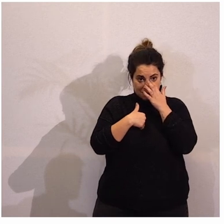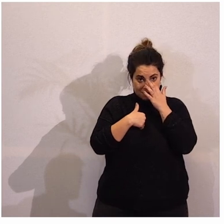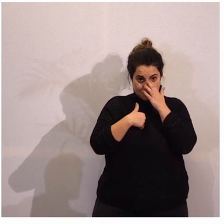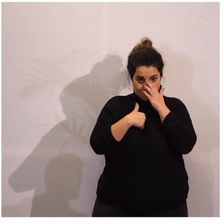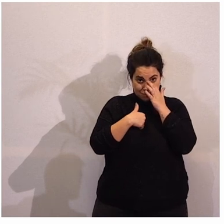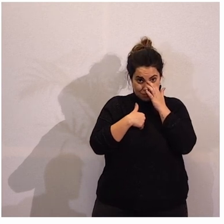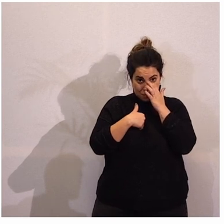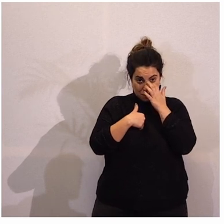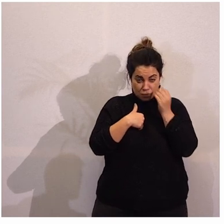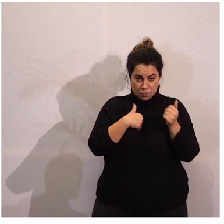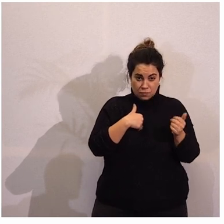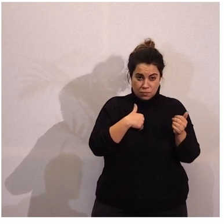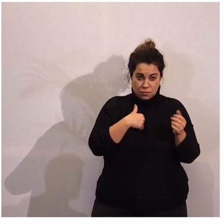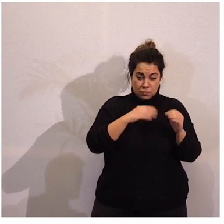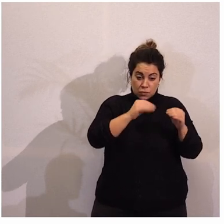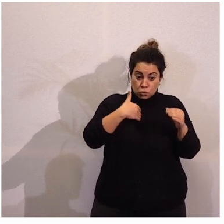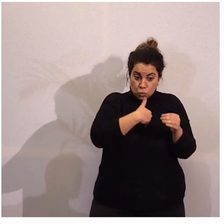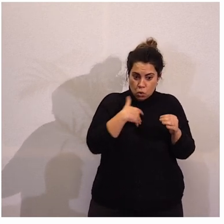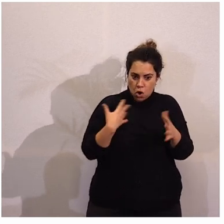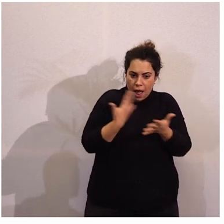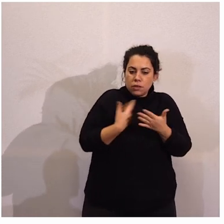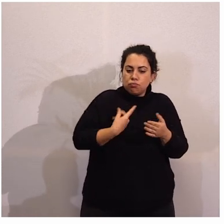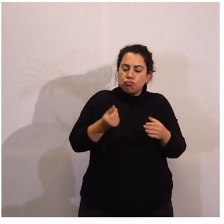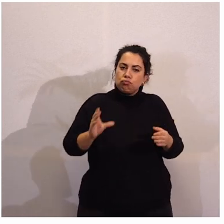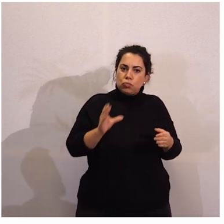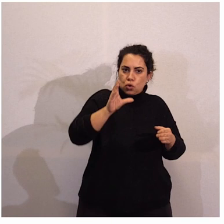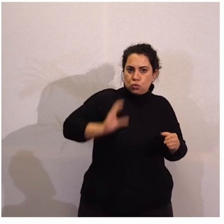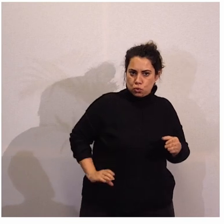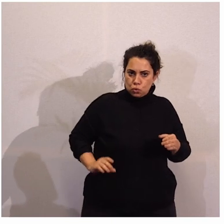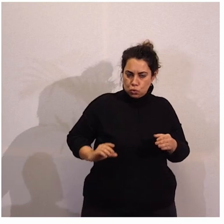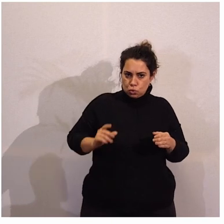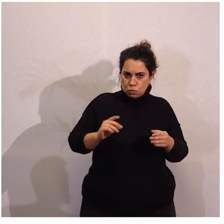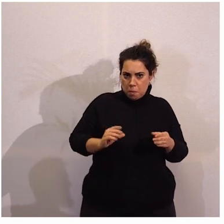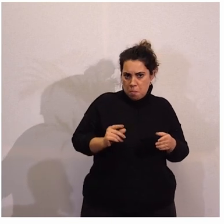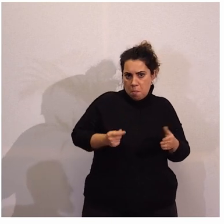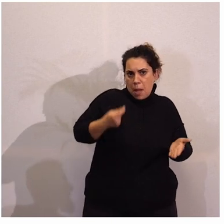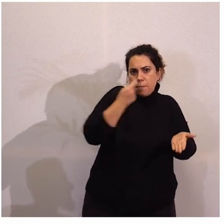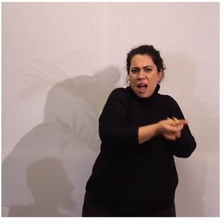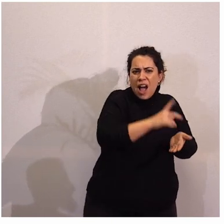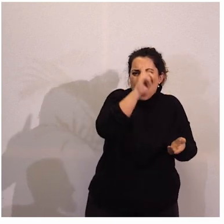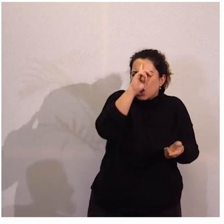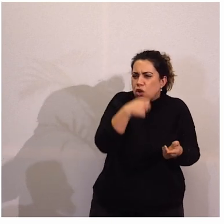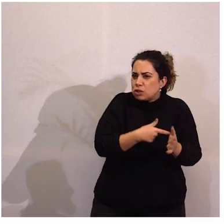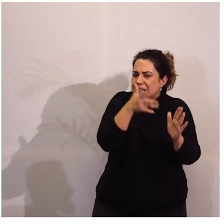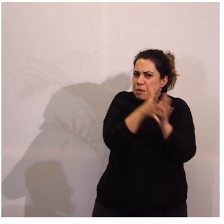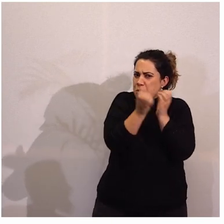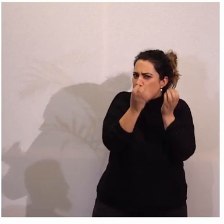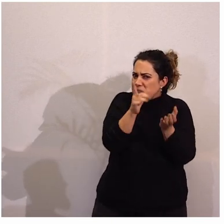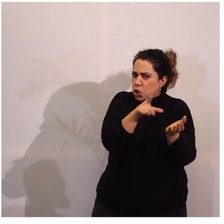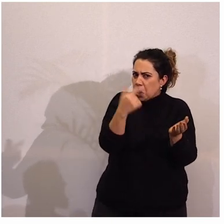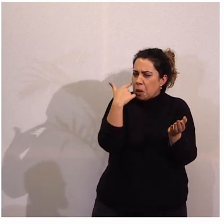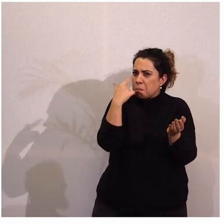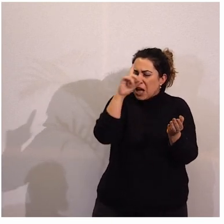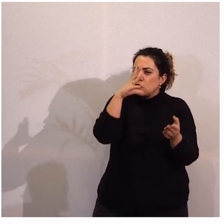que esté pagado. Ya, es que no sé si me entendéis lo que